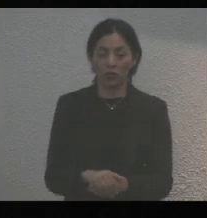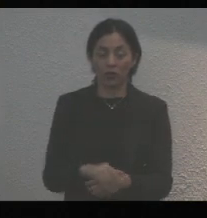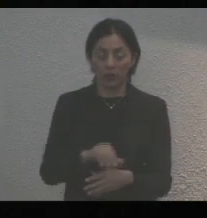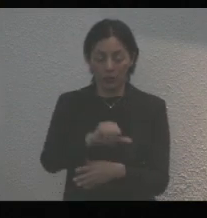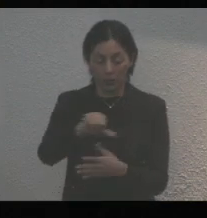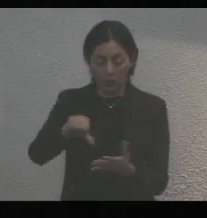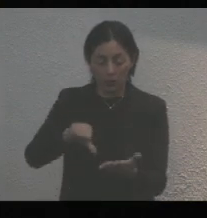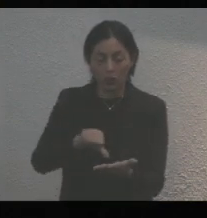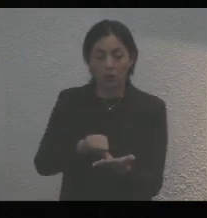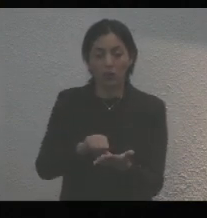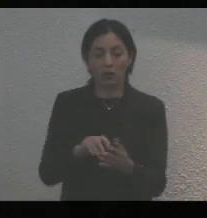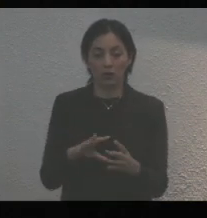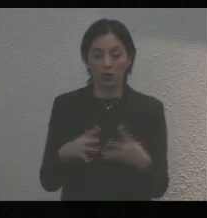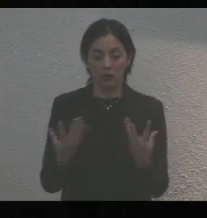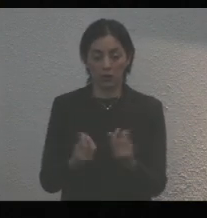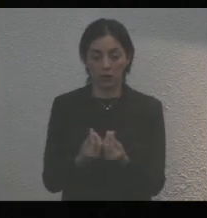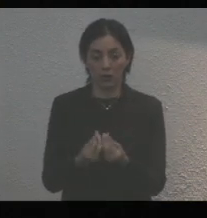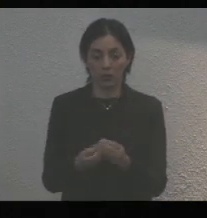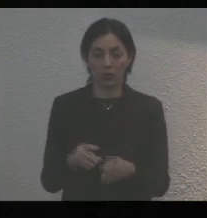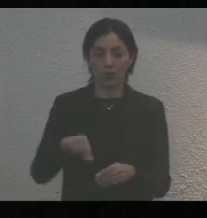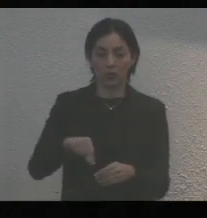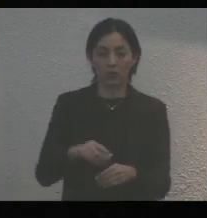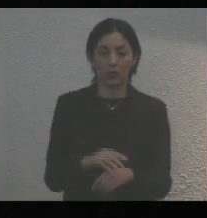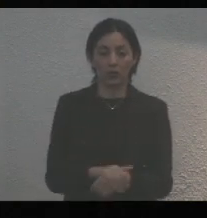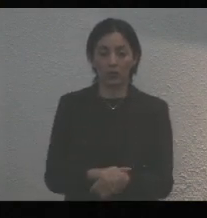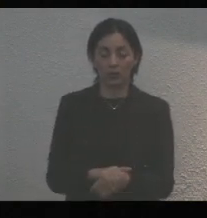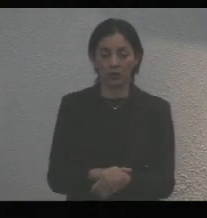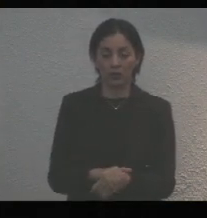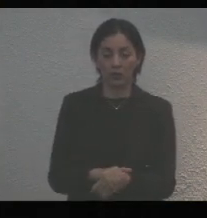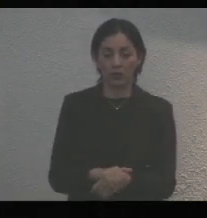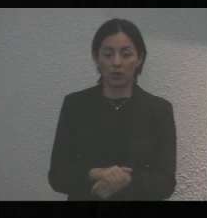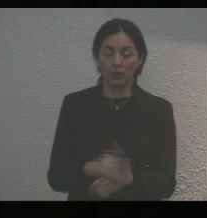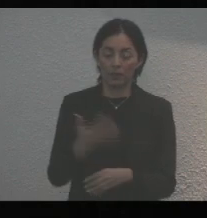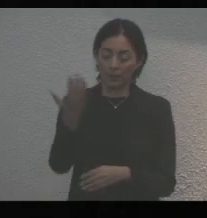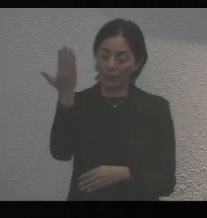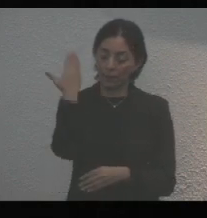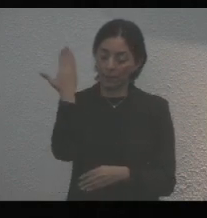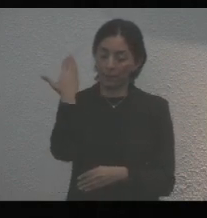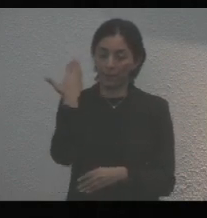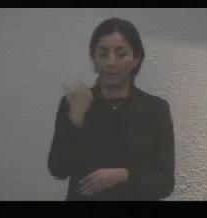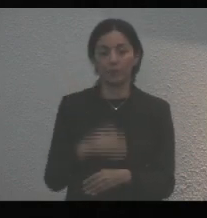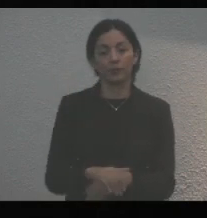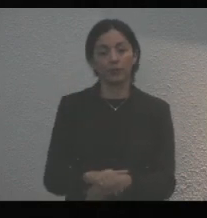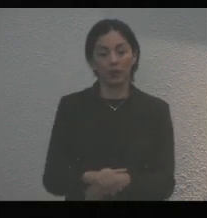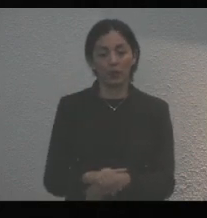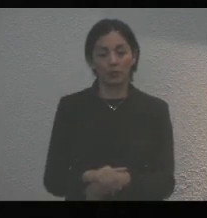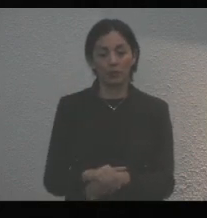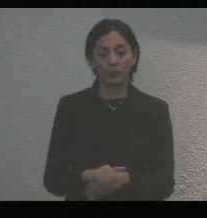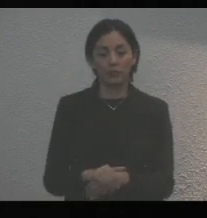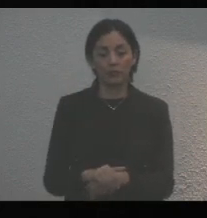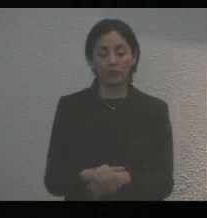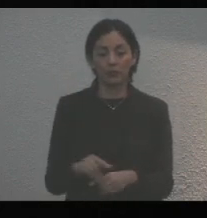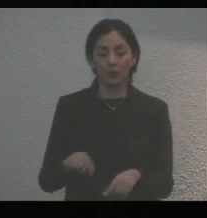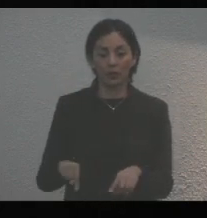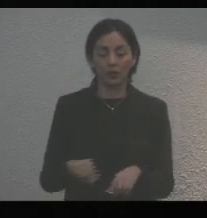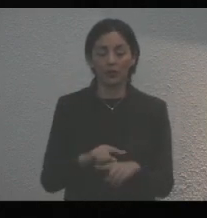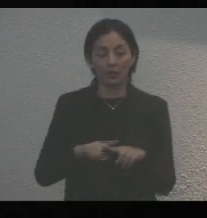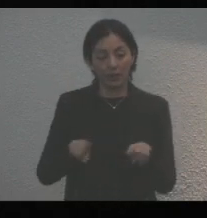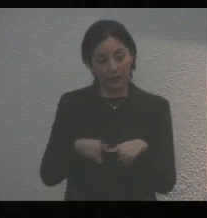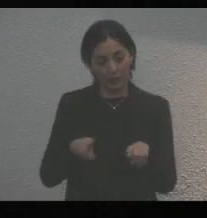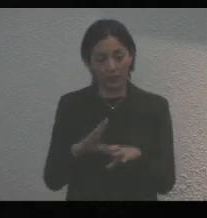Centro Integral de Negocios y Convenciones de Chetumal, designado de recinto oficial, distinto de la